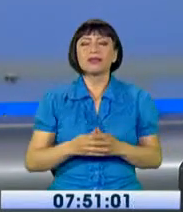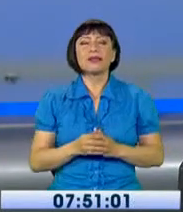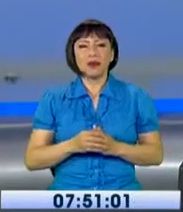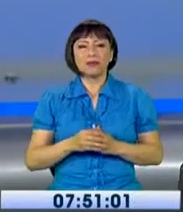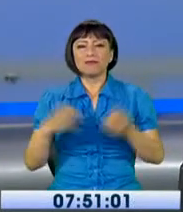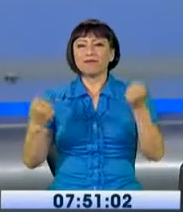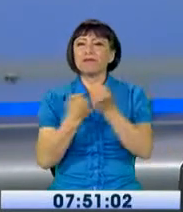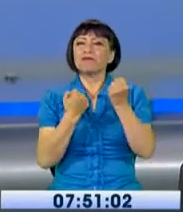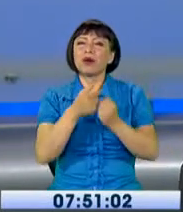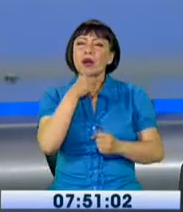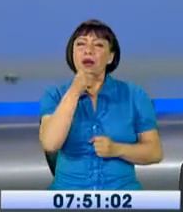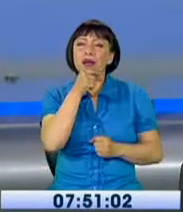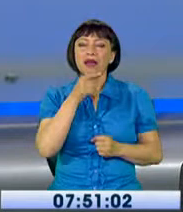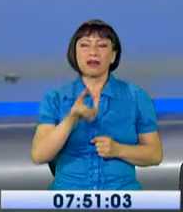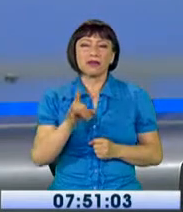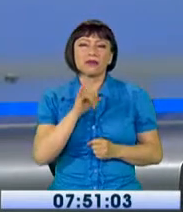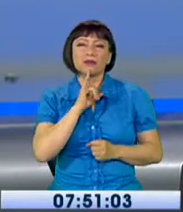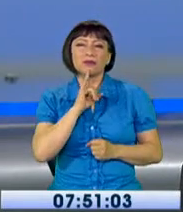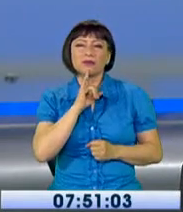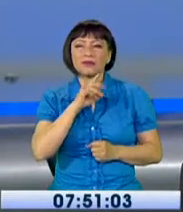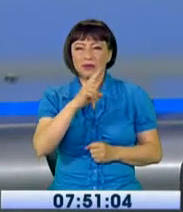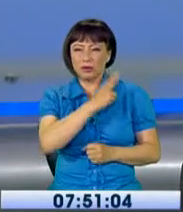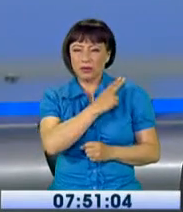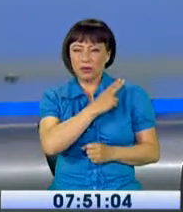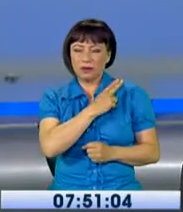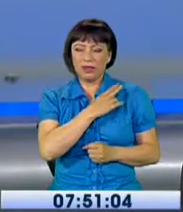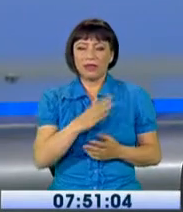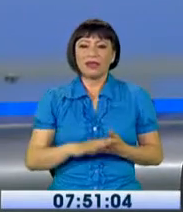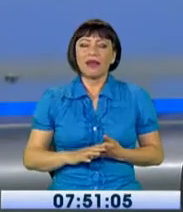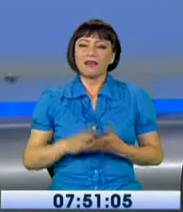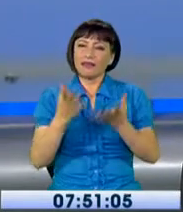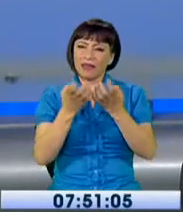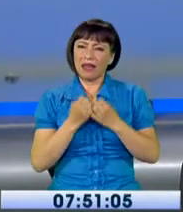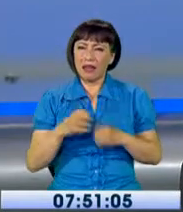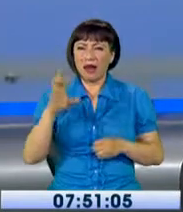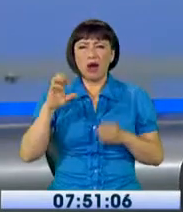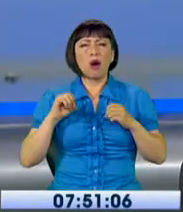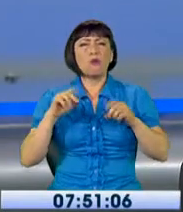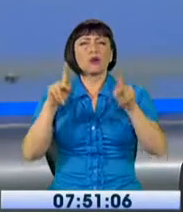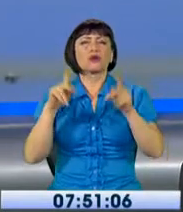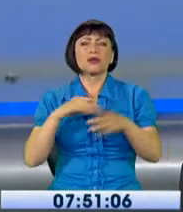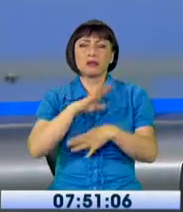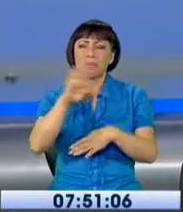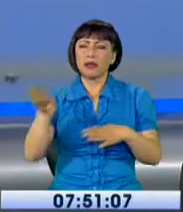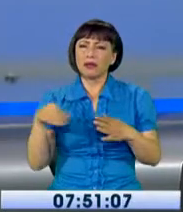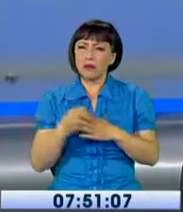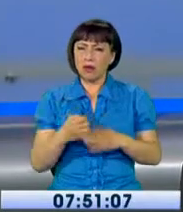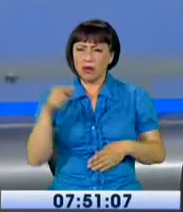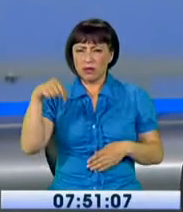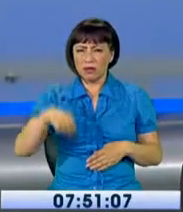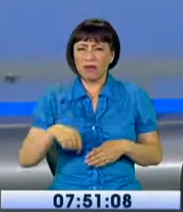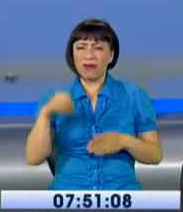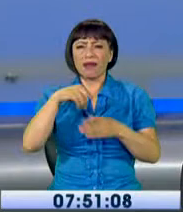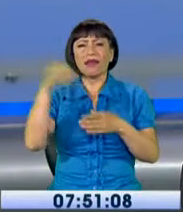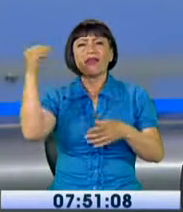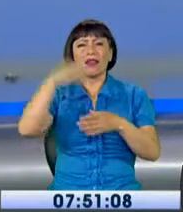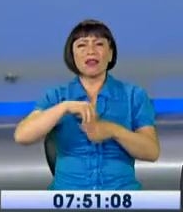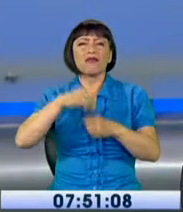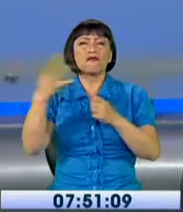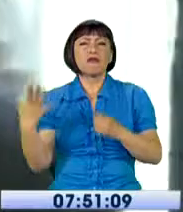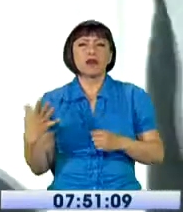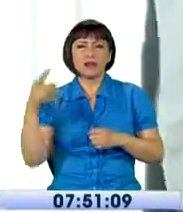objetivo es desarrollar un plan de innovación académica e investigativa que facilite las oportunidades de esta industria ecuatoriana dentro y fuera de nuestro